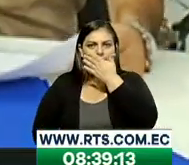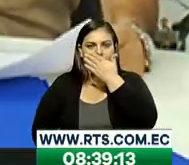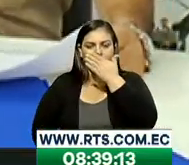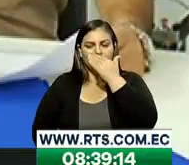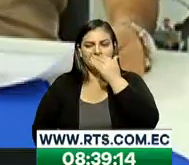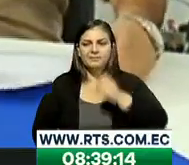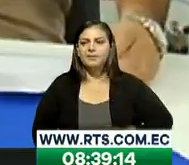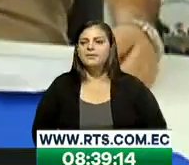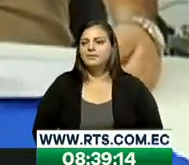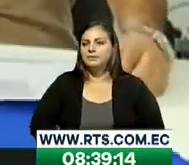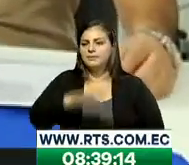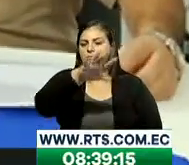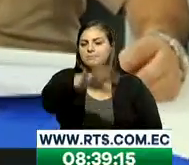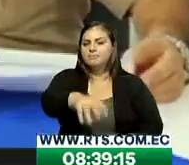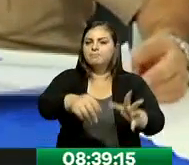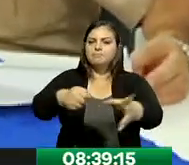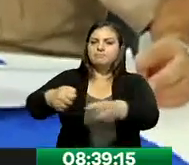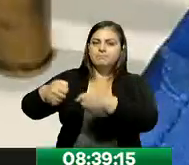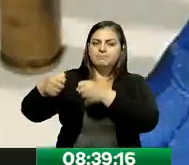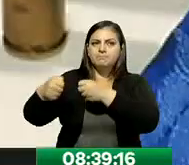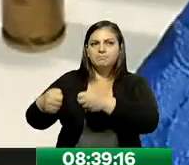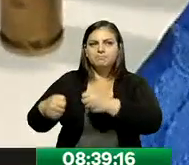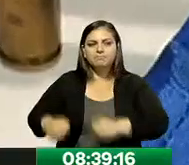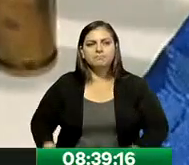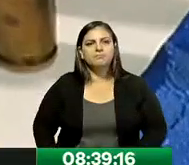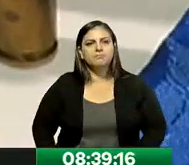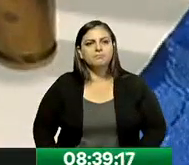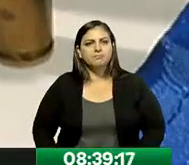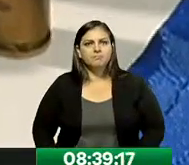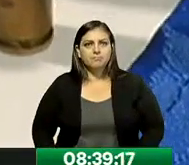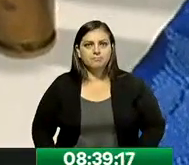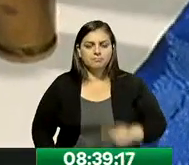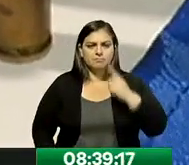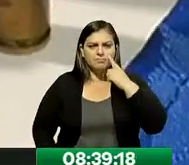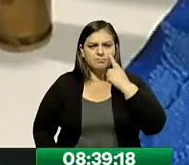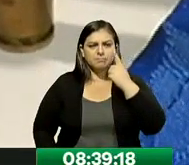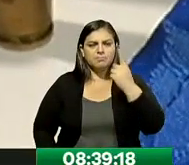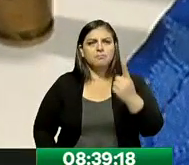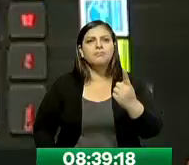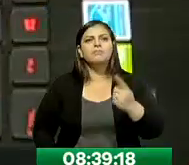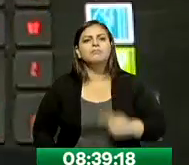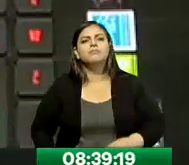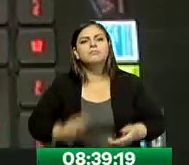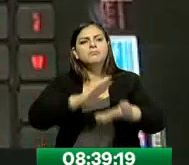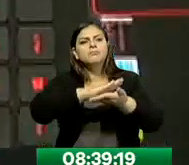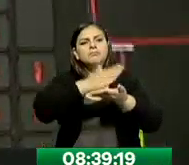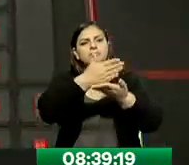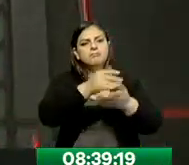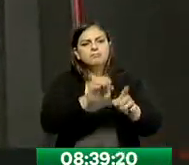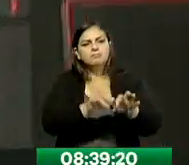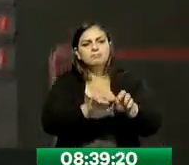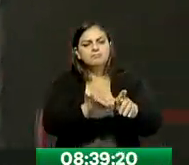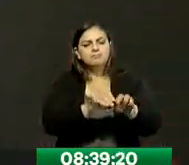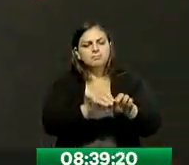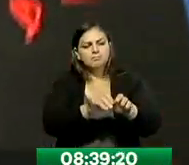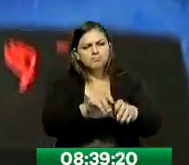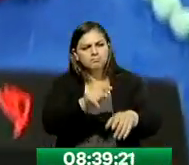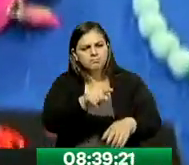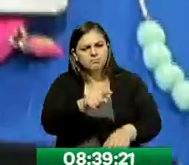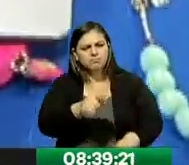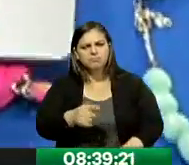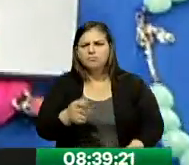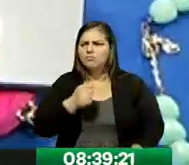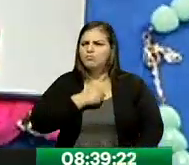casa situada en la ciudadela Los Álamos, pero entre las evidencias decomisadas se pudo descubrir una